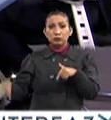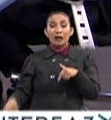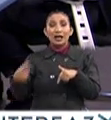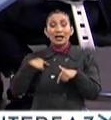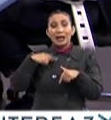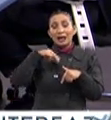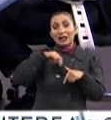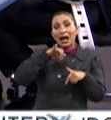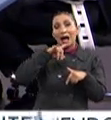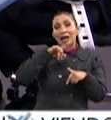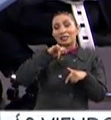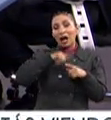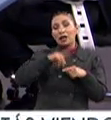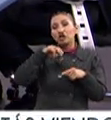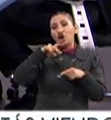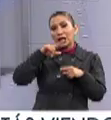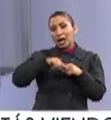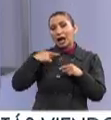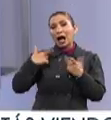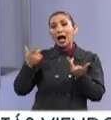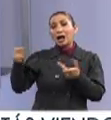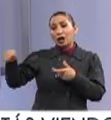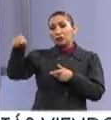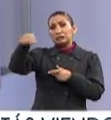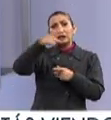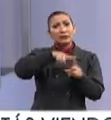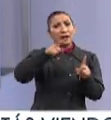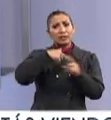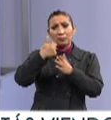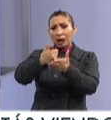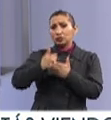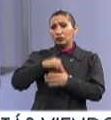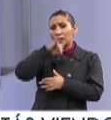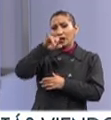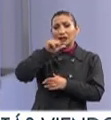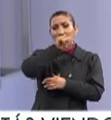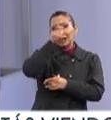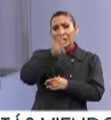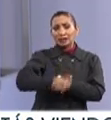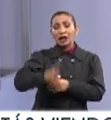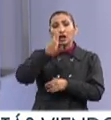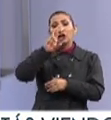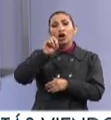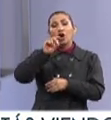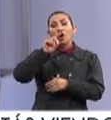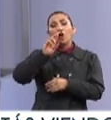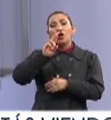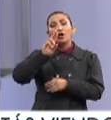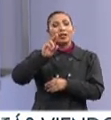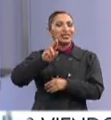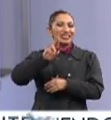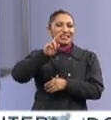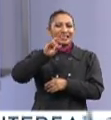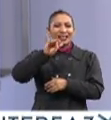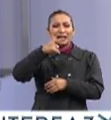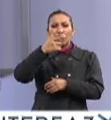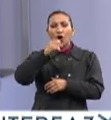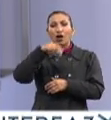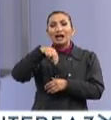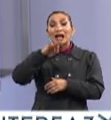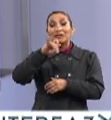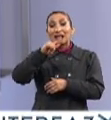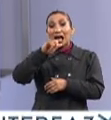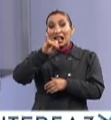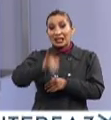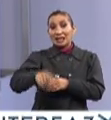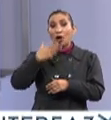Iraida Noriega, Aarón Cruz, que han aportado tanto a la escena del jazz mexicano, así como Rodrigo Neftalí, un guitarrista virtuoso